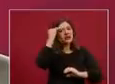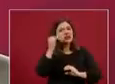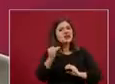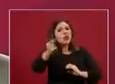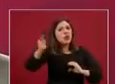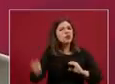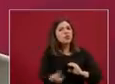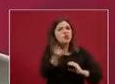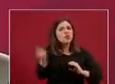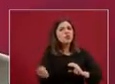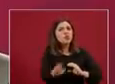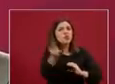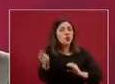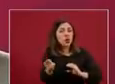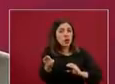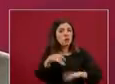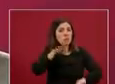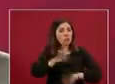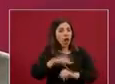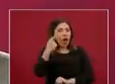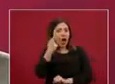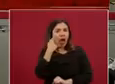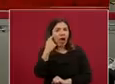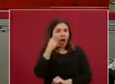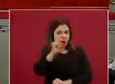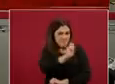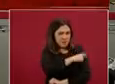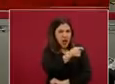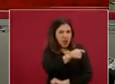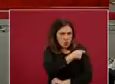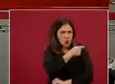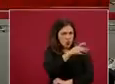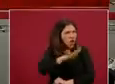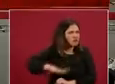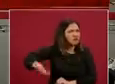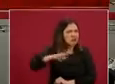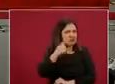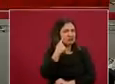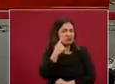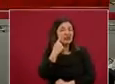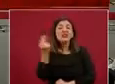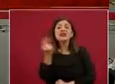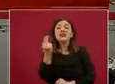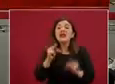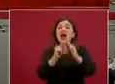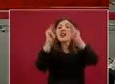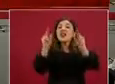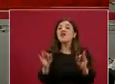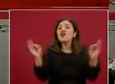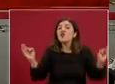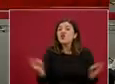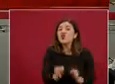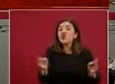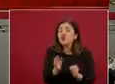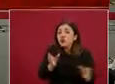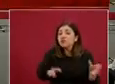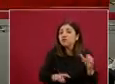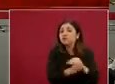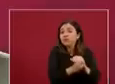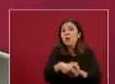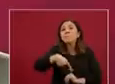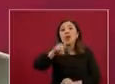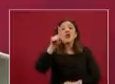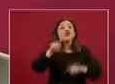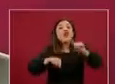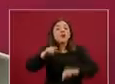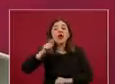posible. En casi todas las vacunas, si no es que en todas, se requiere refrigeración, pero dependiendo